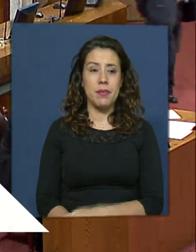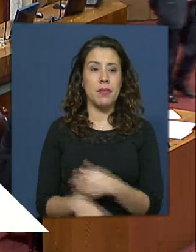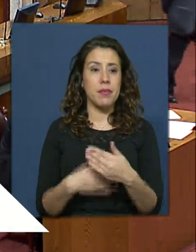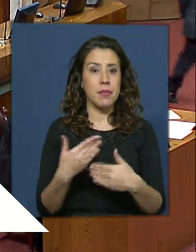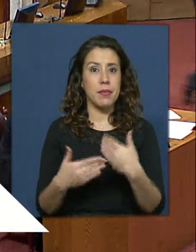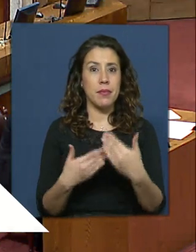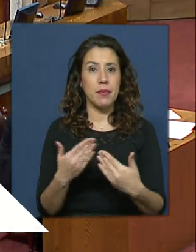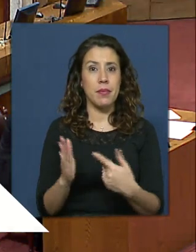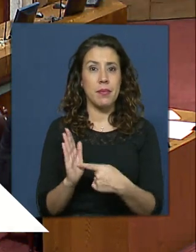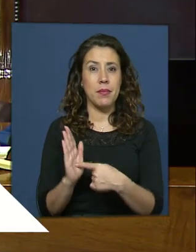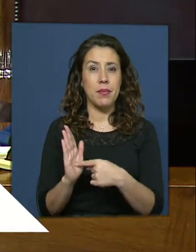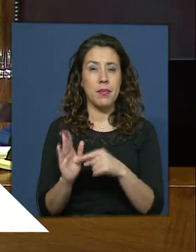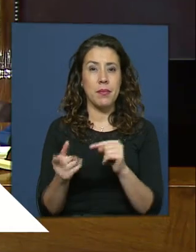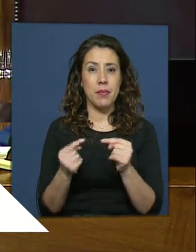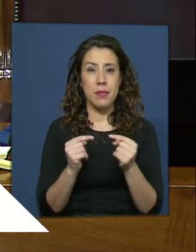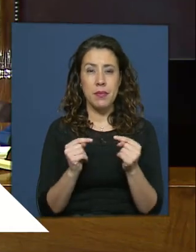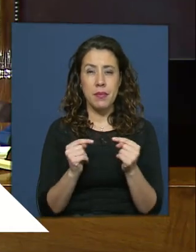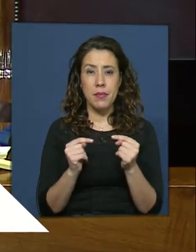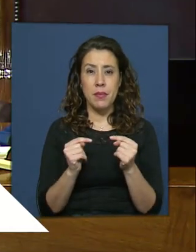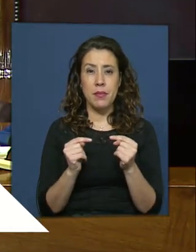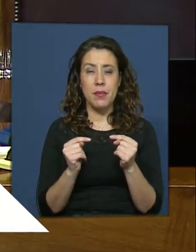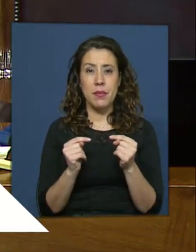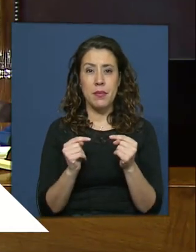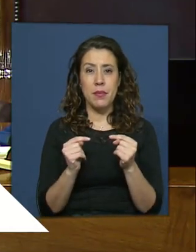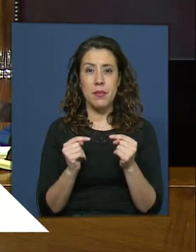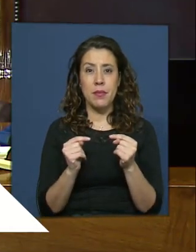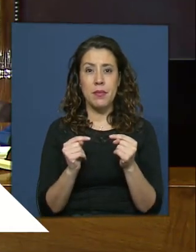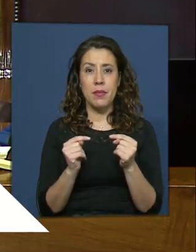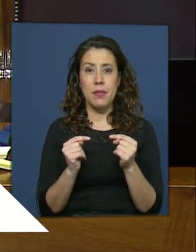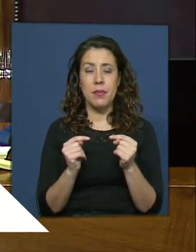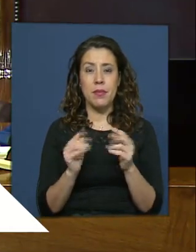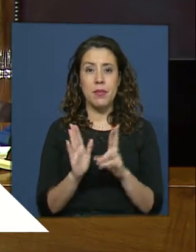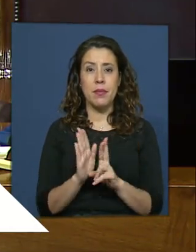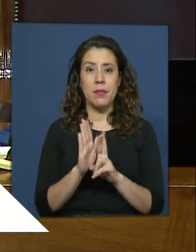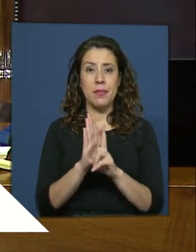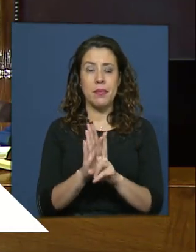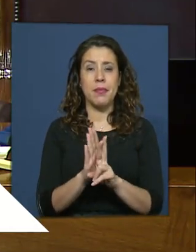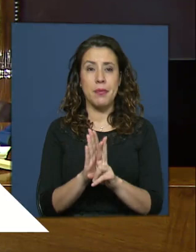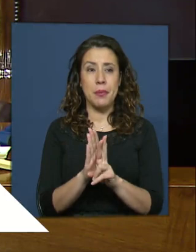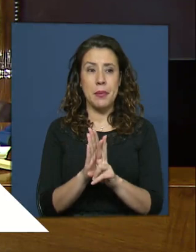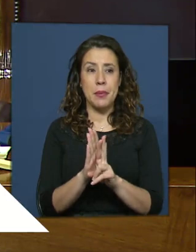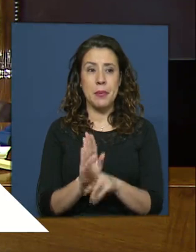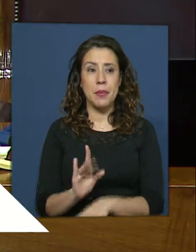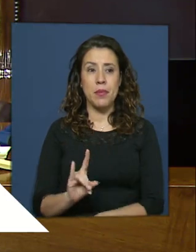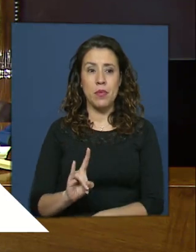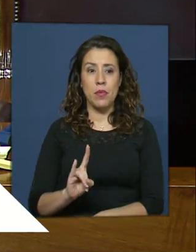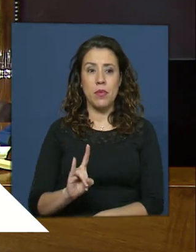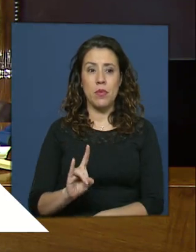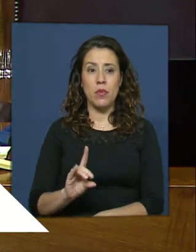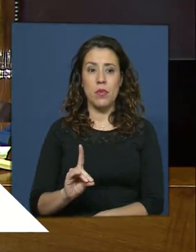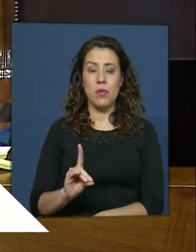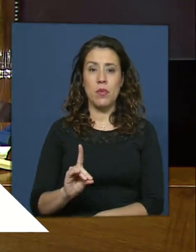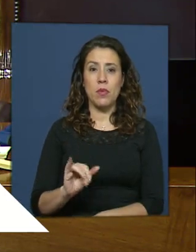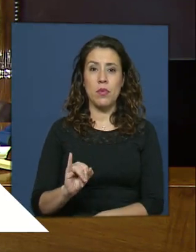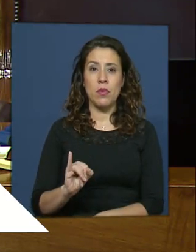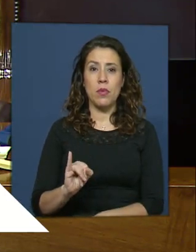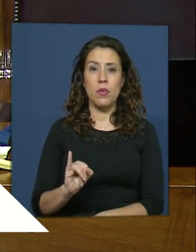Continuando con el debate, le ofrecimos la palabra al representante de la bancada de la Unión Demócrata